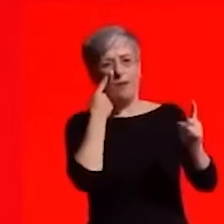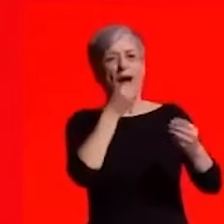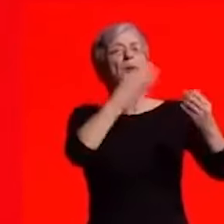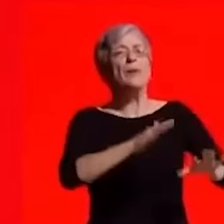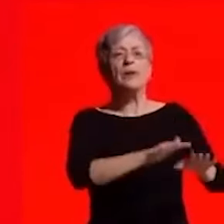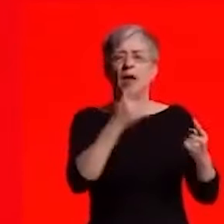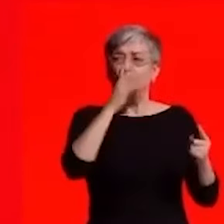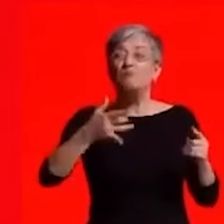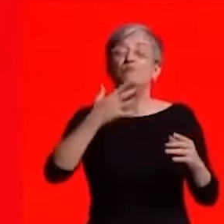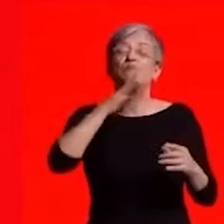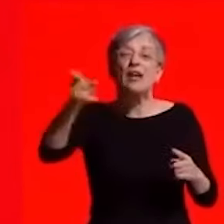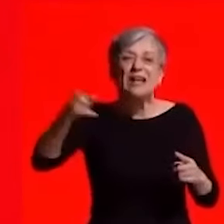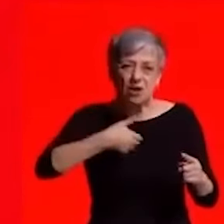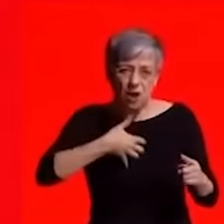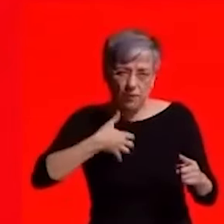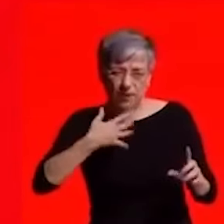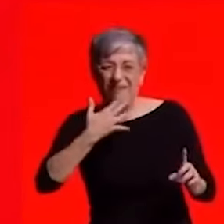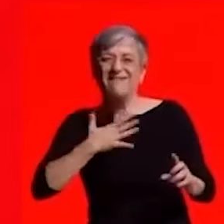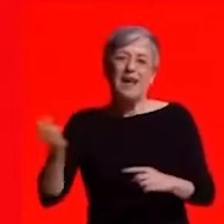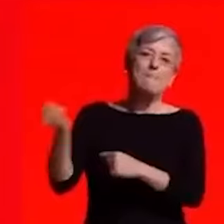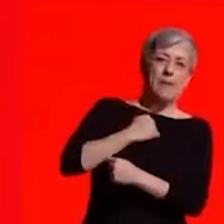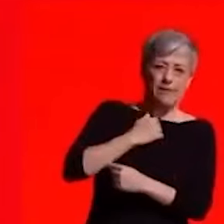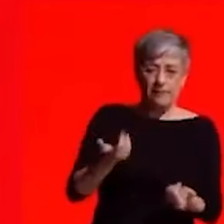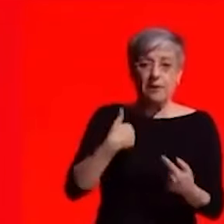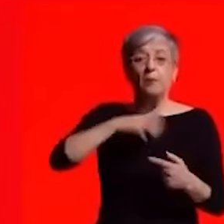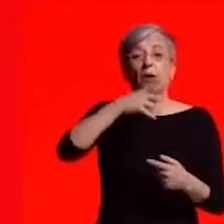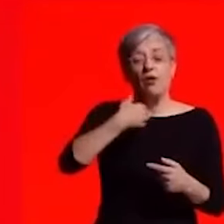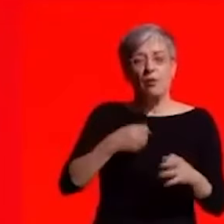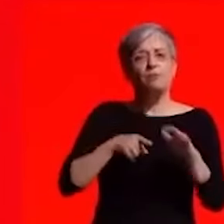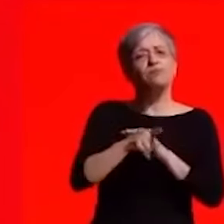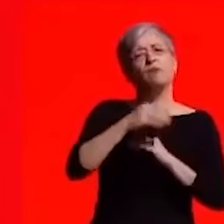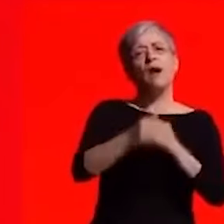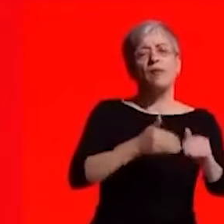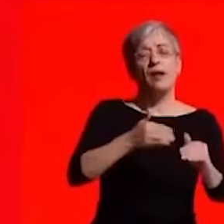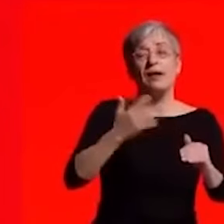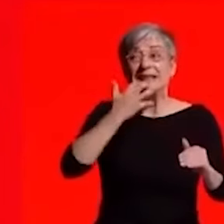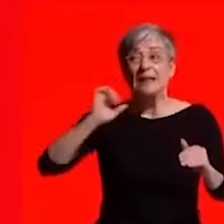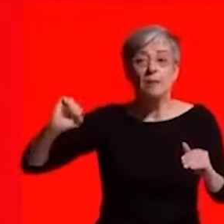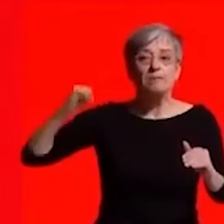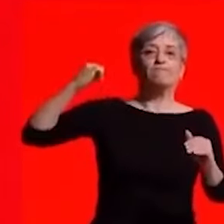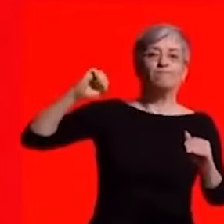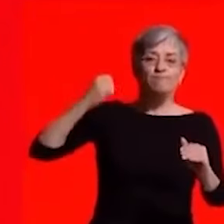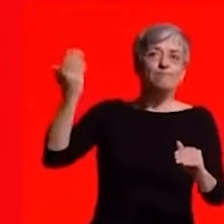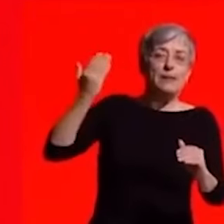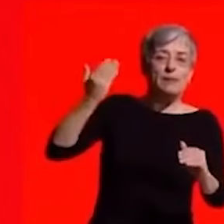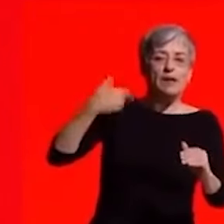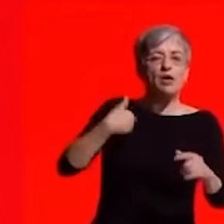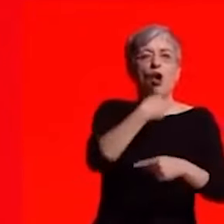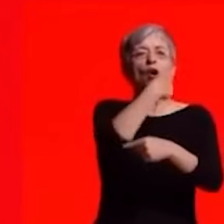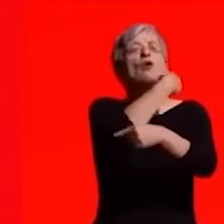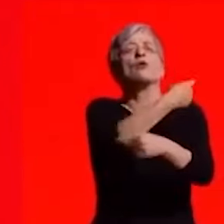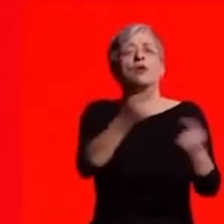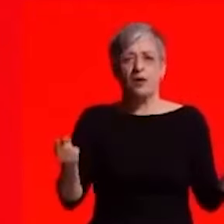nos quieren tumbar y por eso nos toca avanzar. A cada ataque suyo, yo les digo a los españoles y